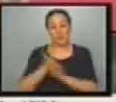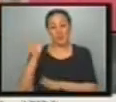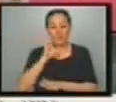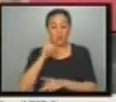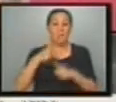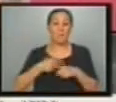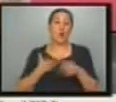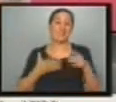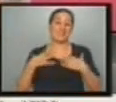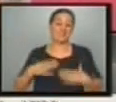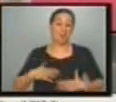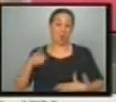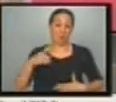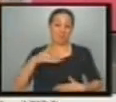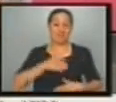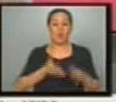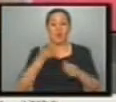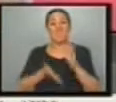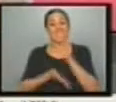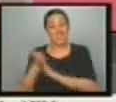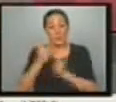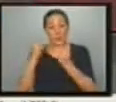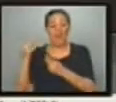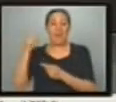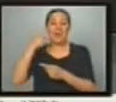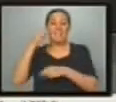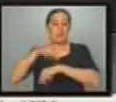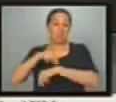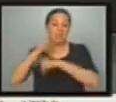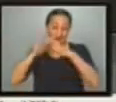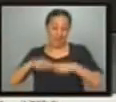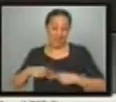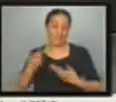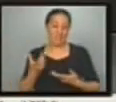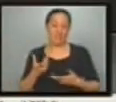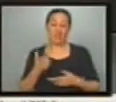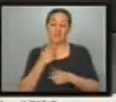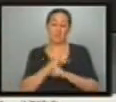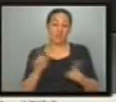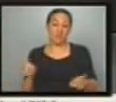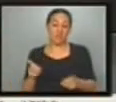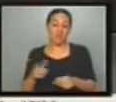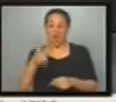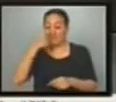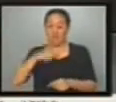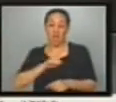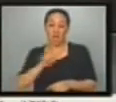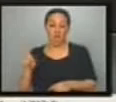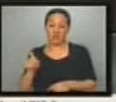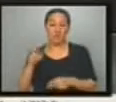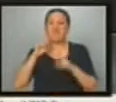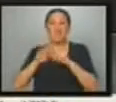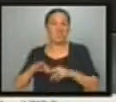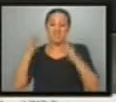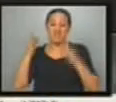fue hacer atender este viaje y cuando volvió prácticamente no pasó nada pero no fue atendido bien